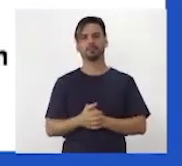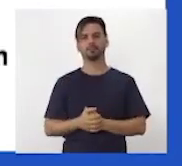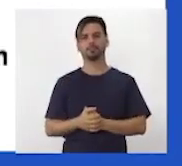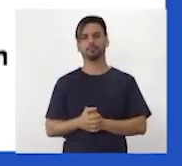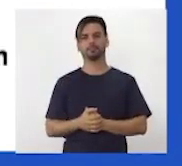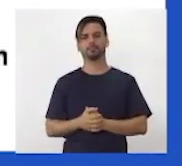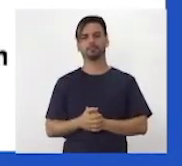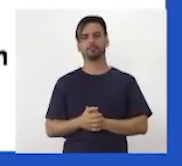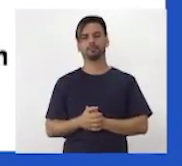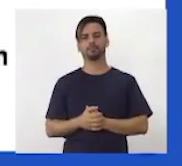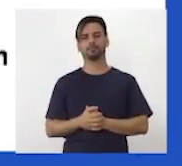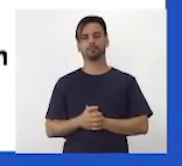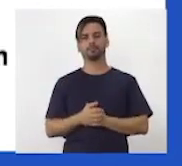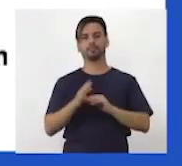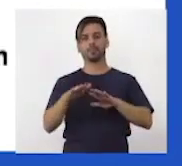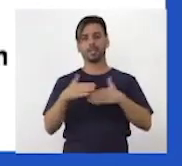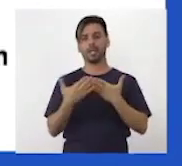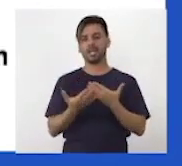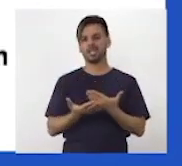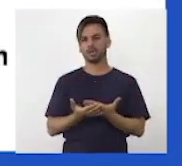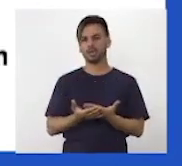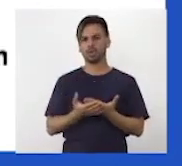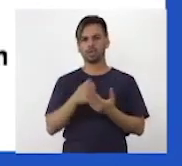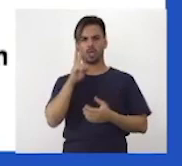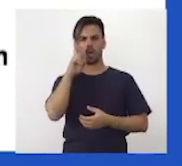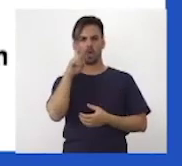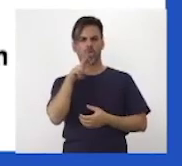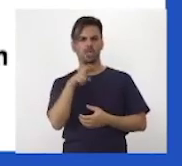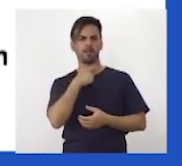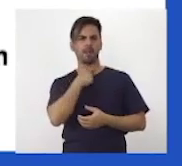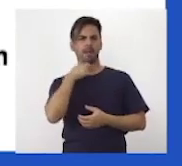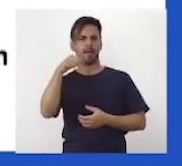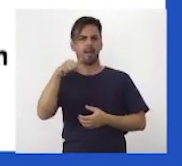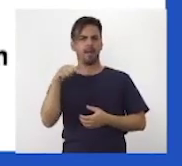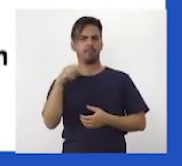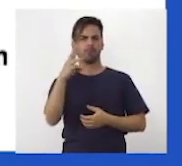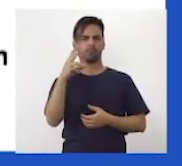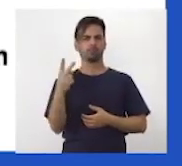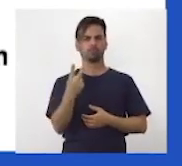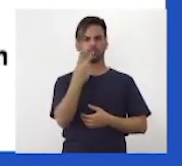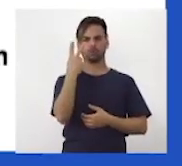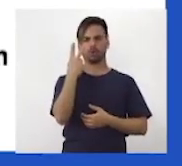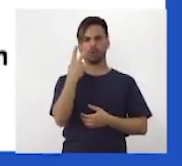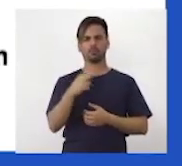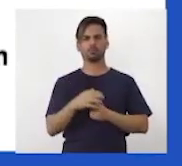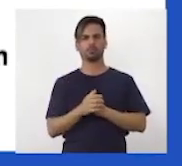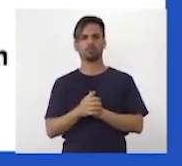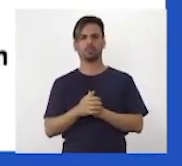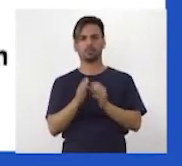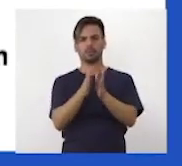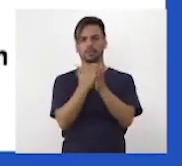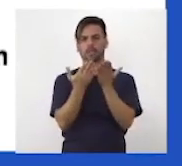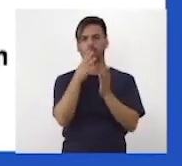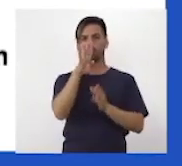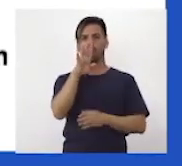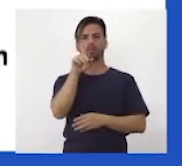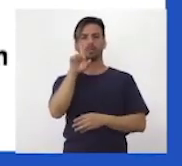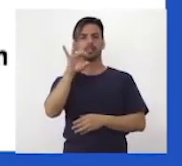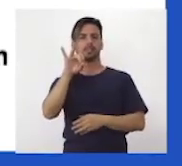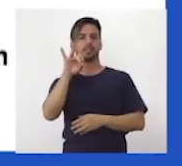a fijarnos en el ejemplo 2 que está en el libro de texto en la página 417 y